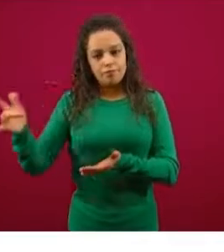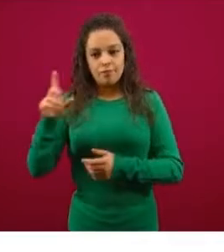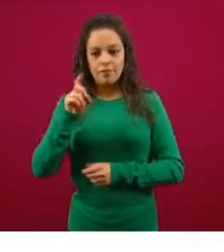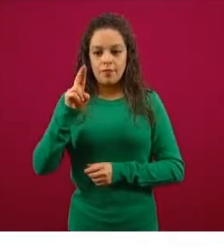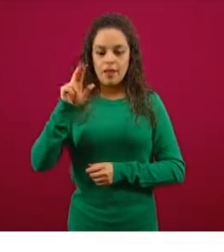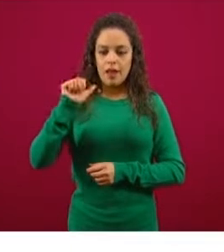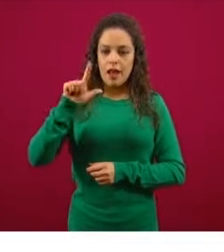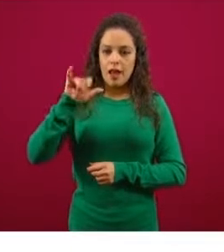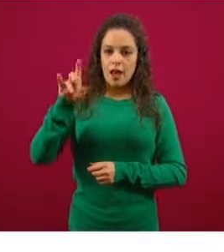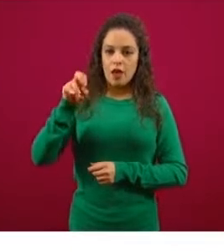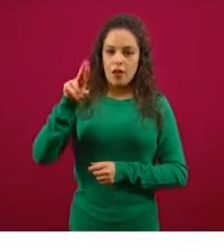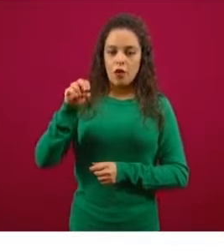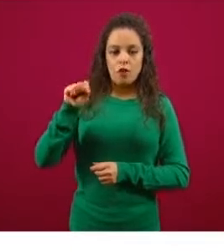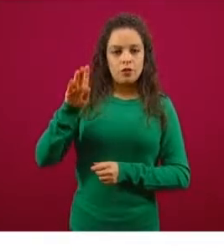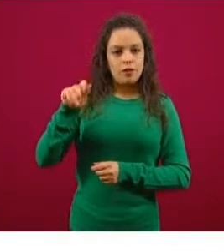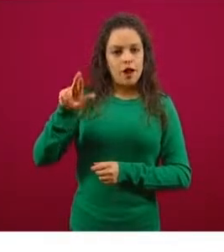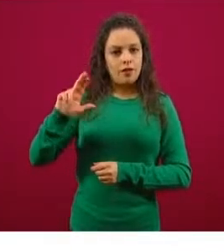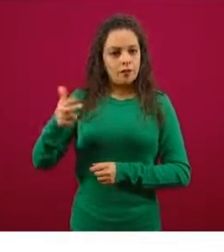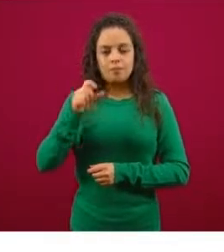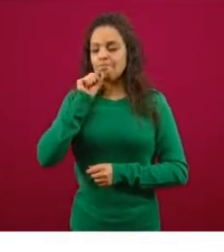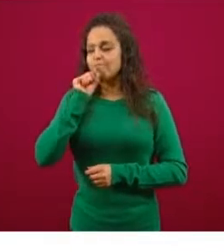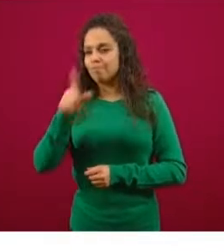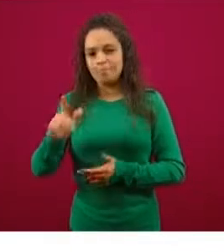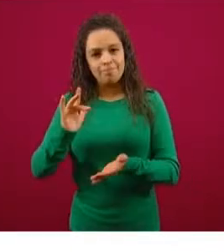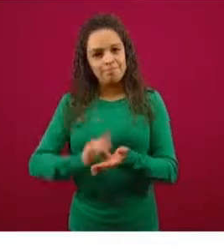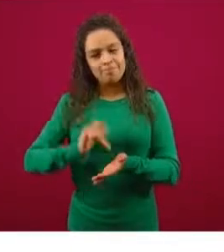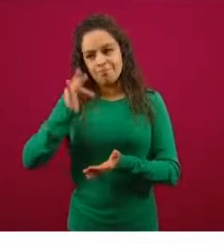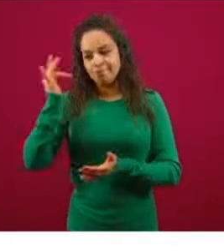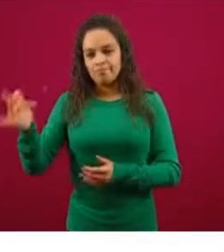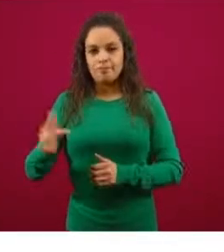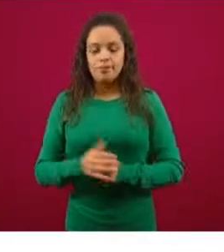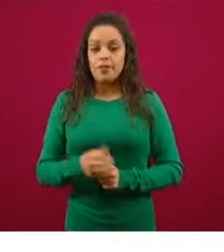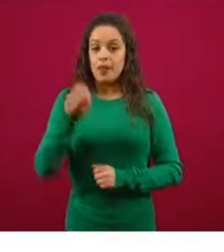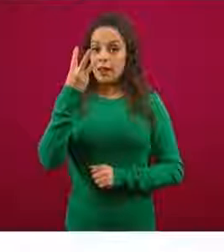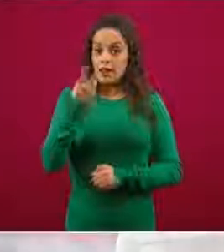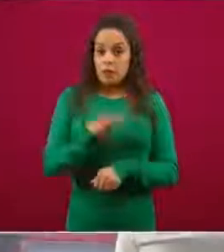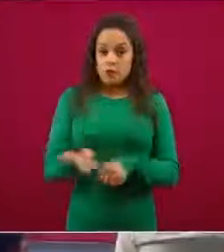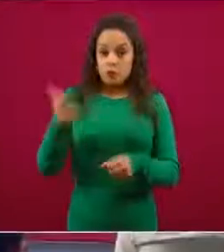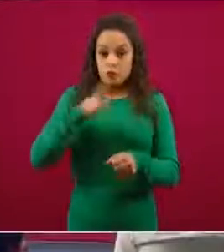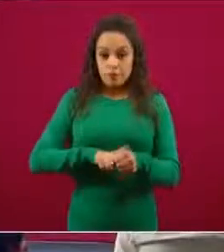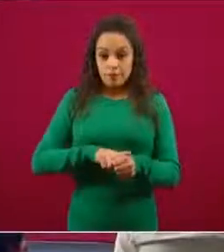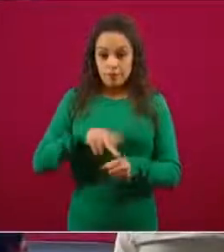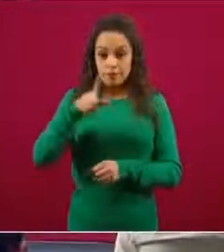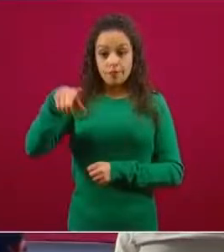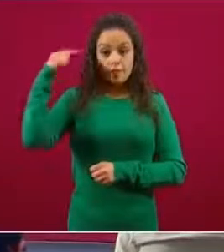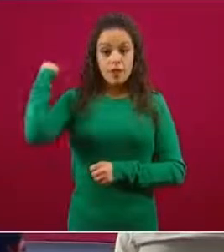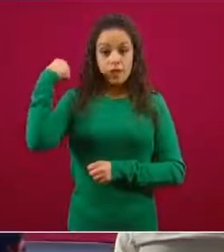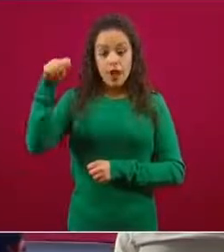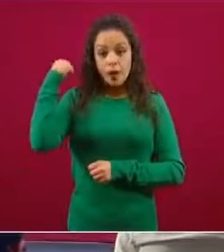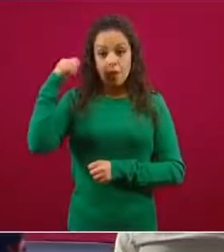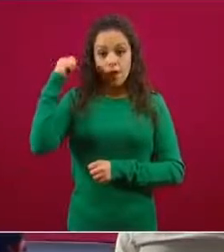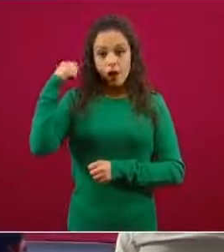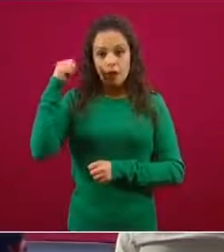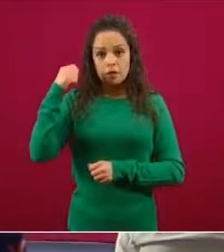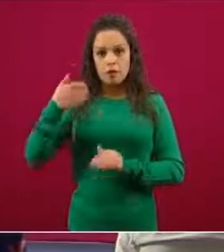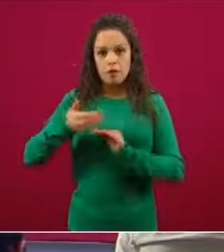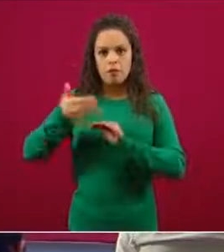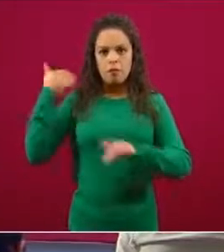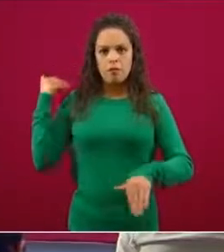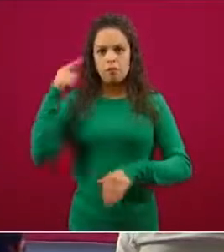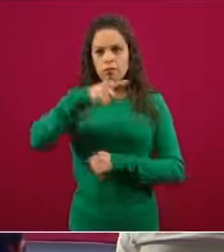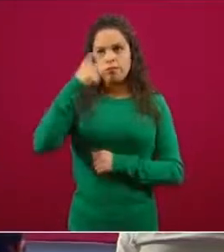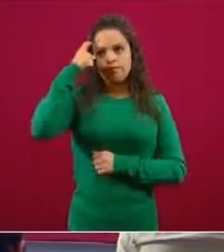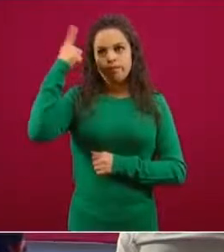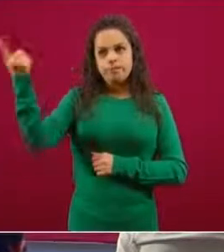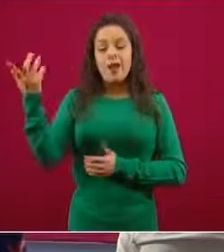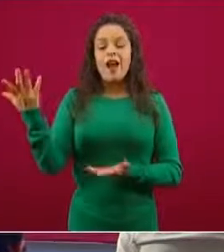Sbarch. Se van a reconvertir 3 hospitales. Tabasco fue uno de los estados que más tempranamente tenía un diseño de